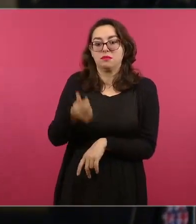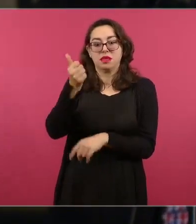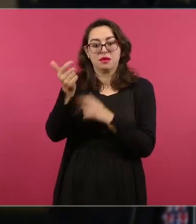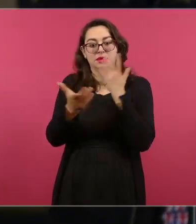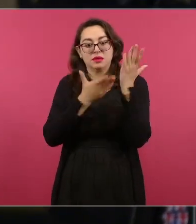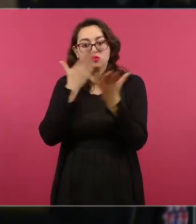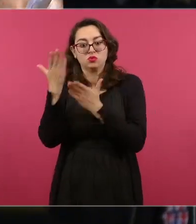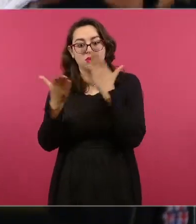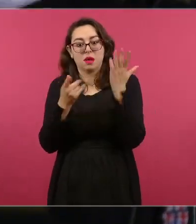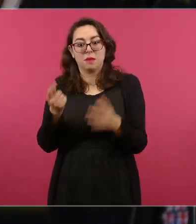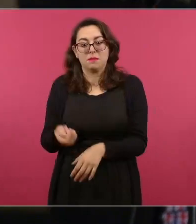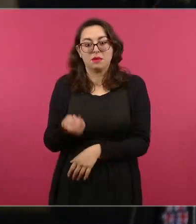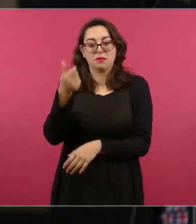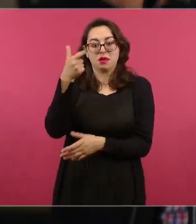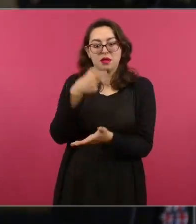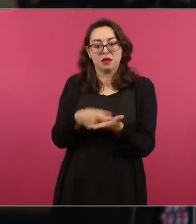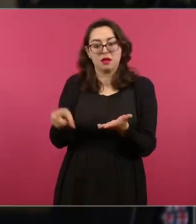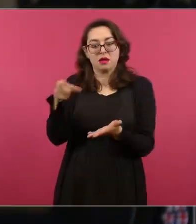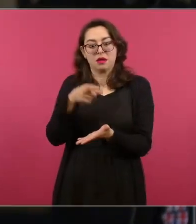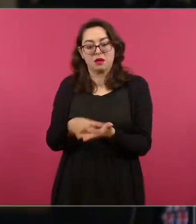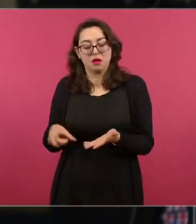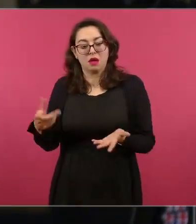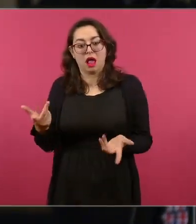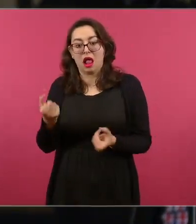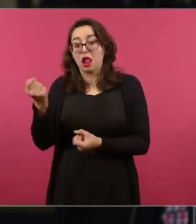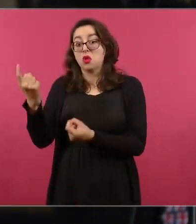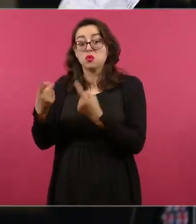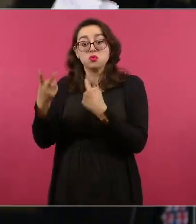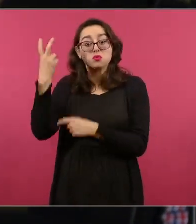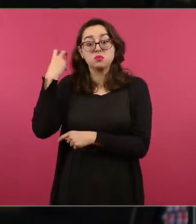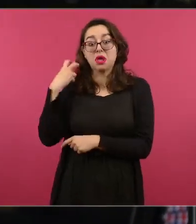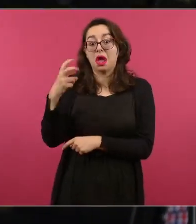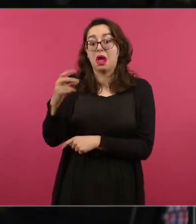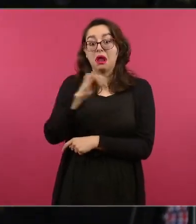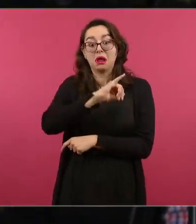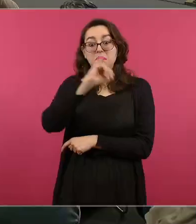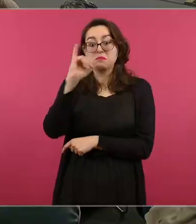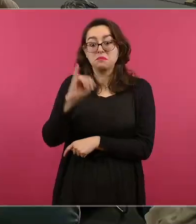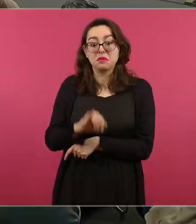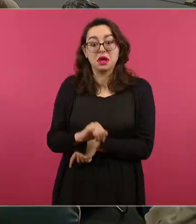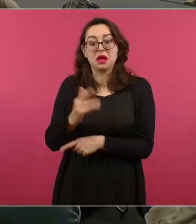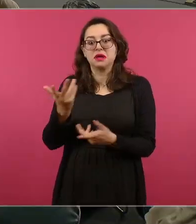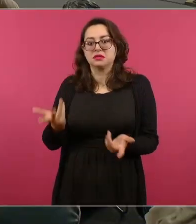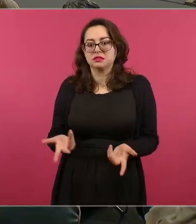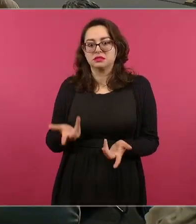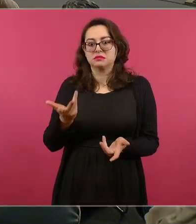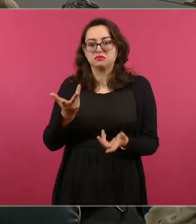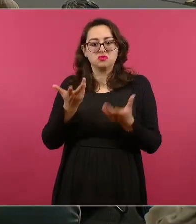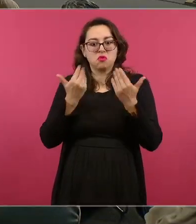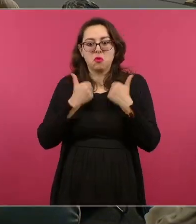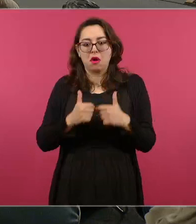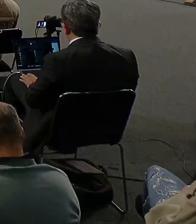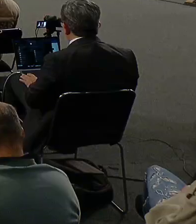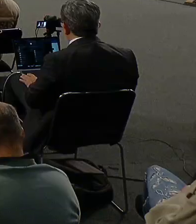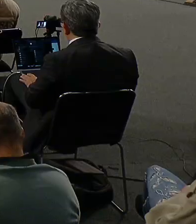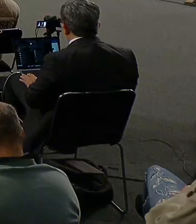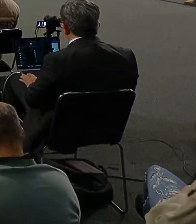cosas. Hay unos que no conocían ni Mochis. No bajaban. ¿Con qué recurso? O le